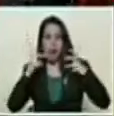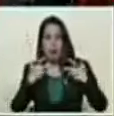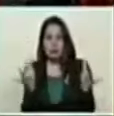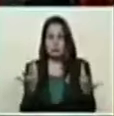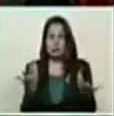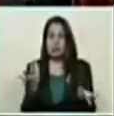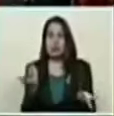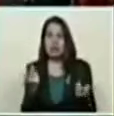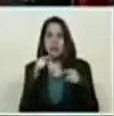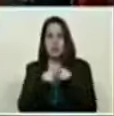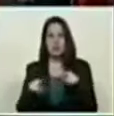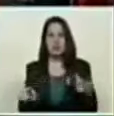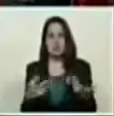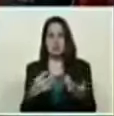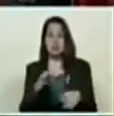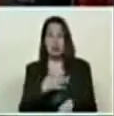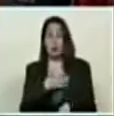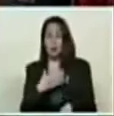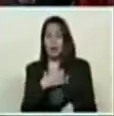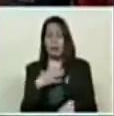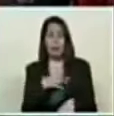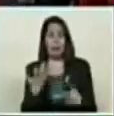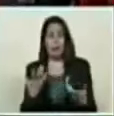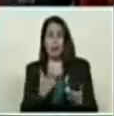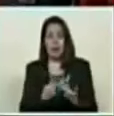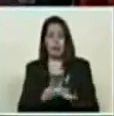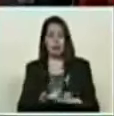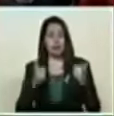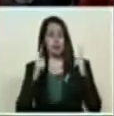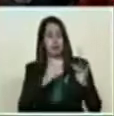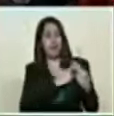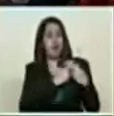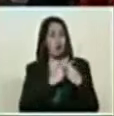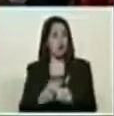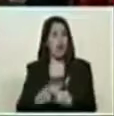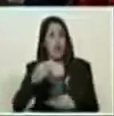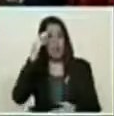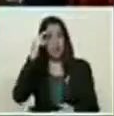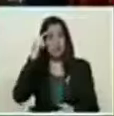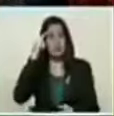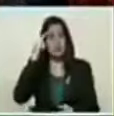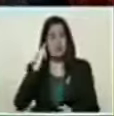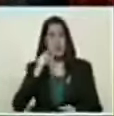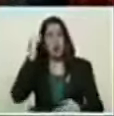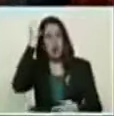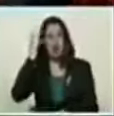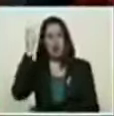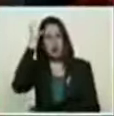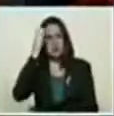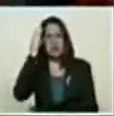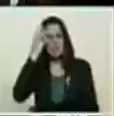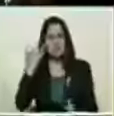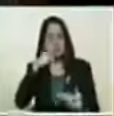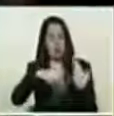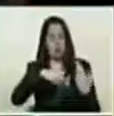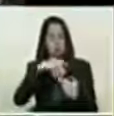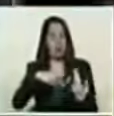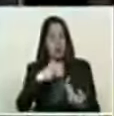qué? Porque no han podido con la voluntad y la conciencia revolucionaria del pueblo